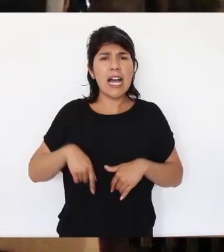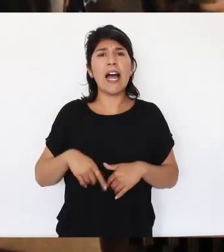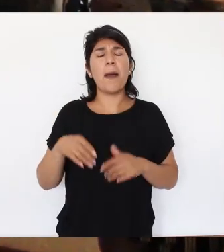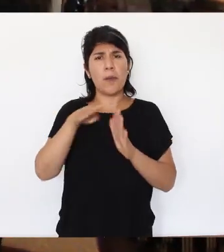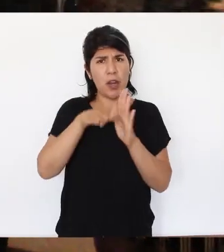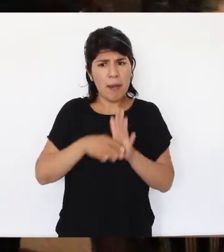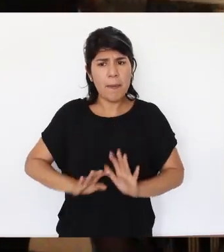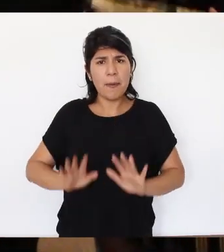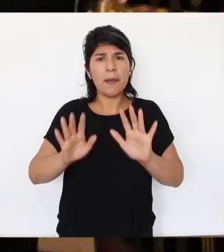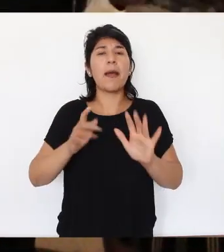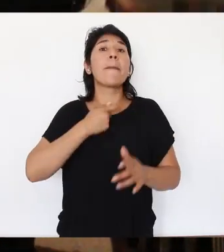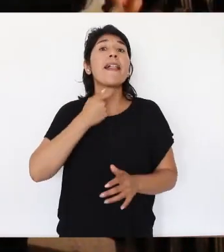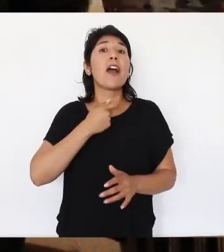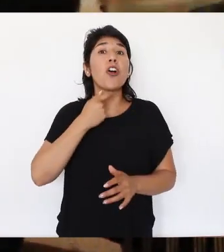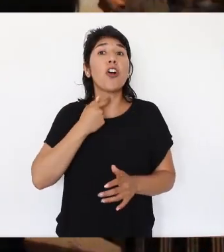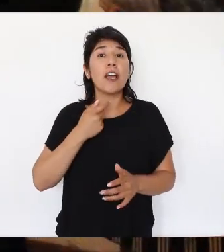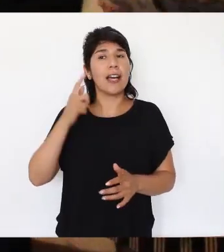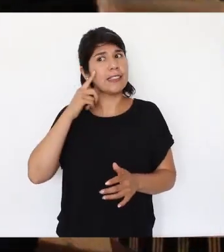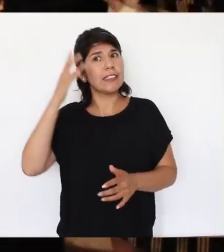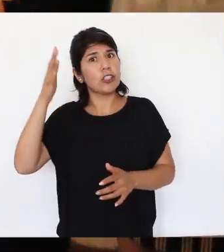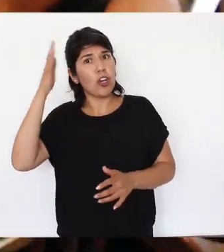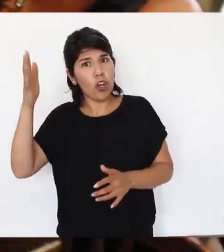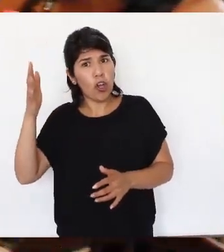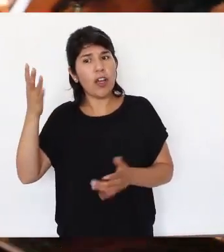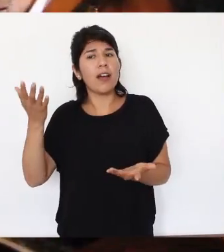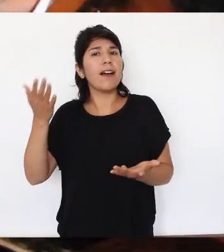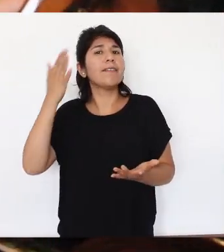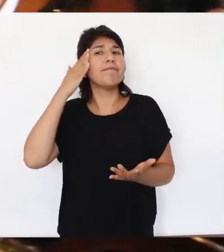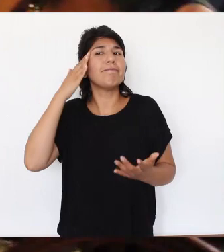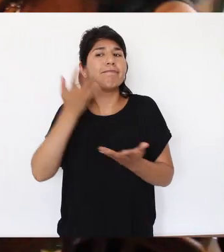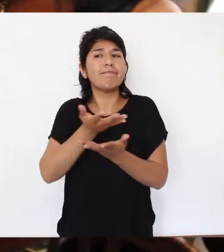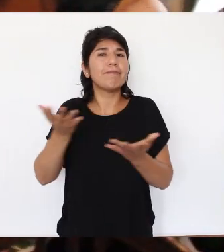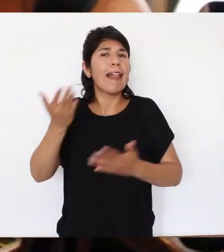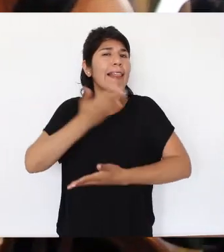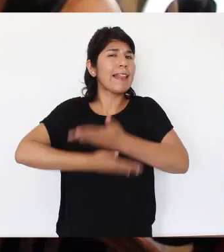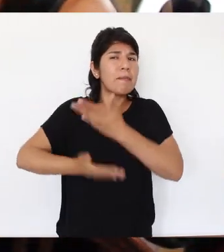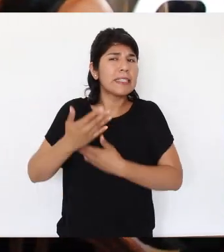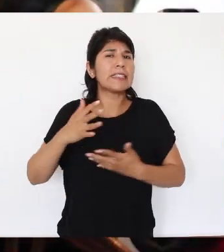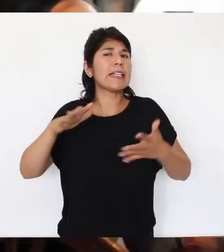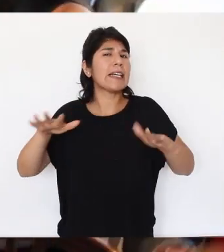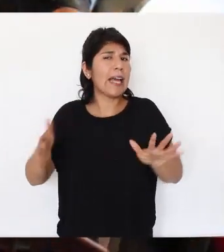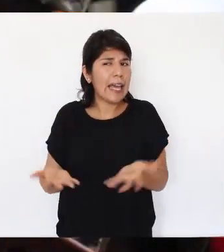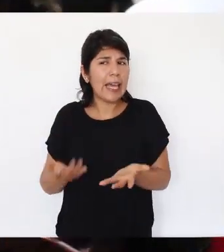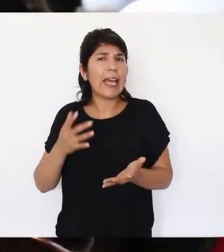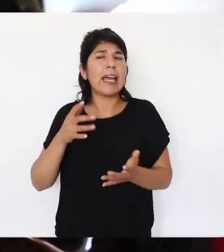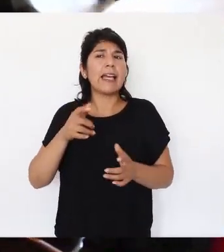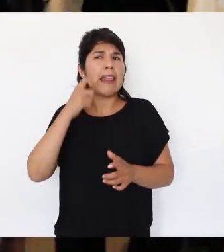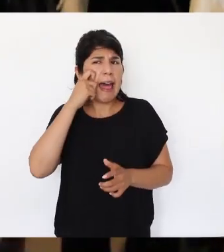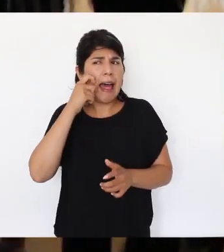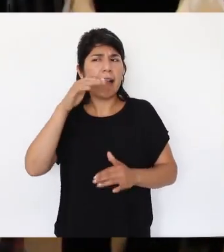dediqué a hacer un programa que incluye toda una parte pedagógica una parte psicológica para saber de discapacidad